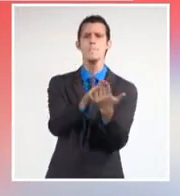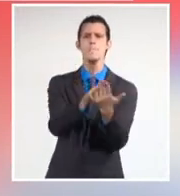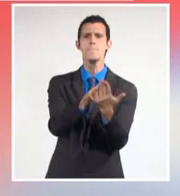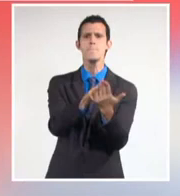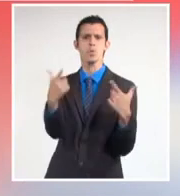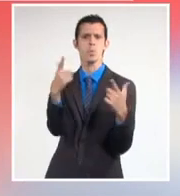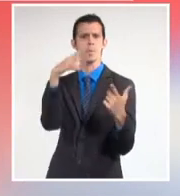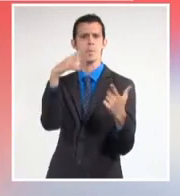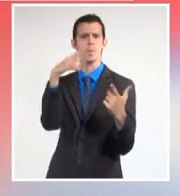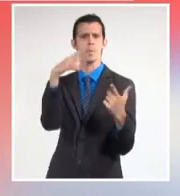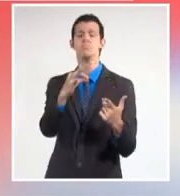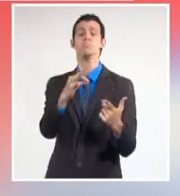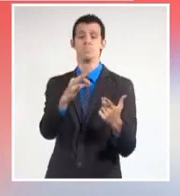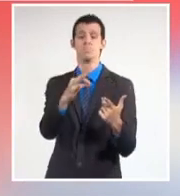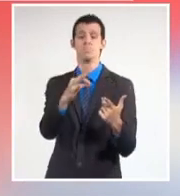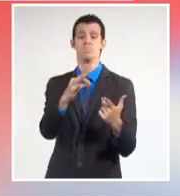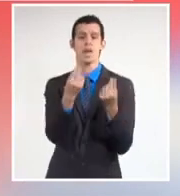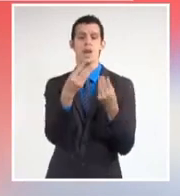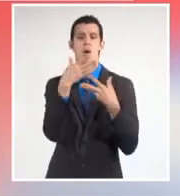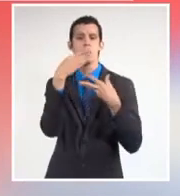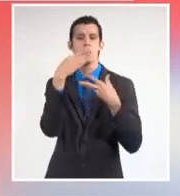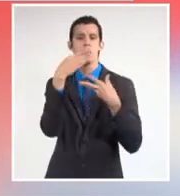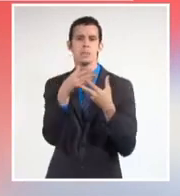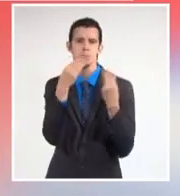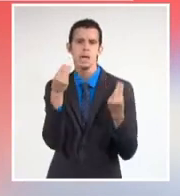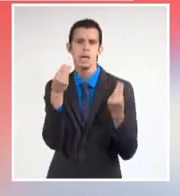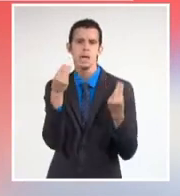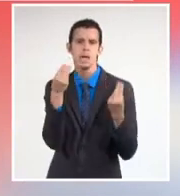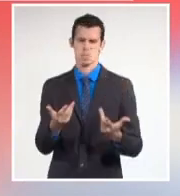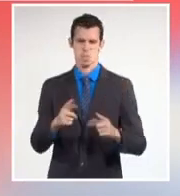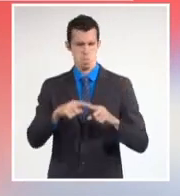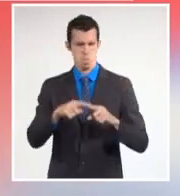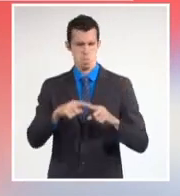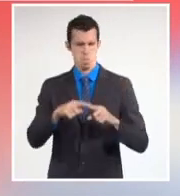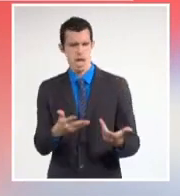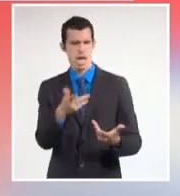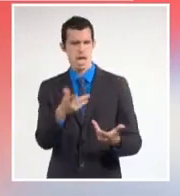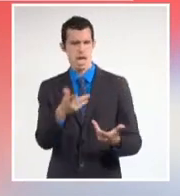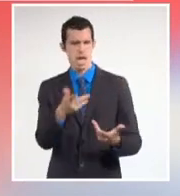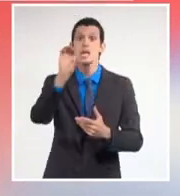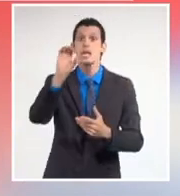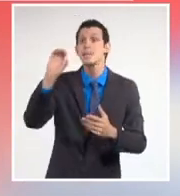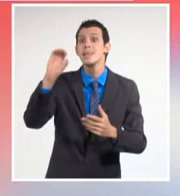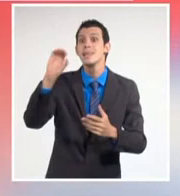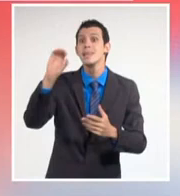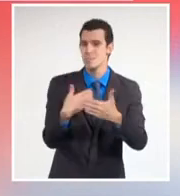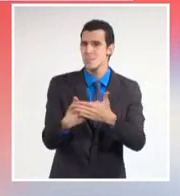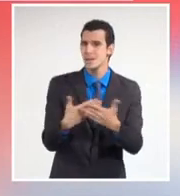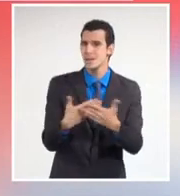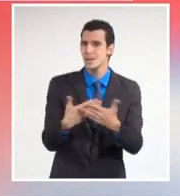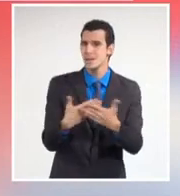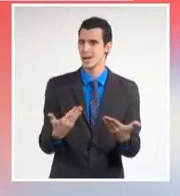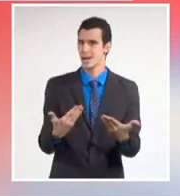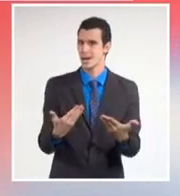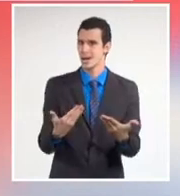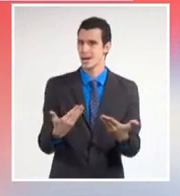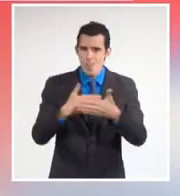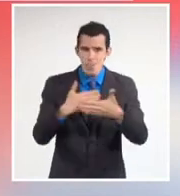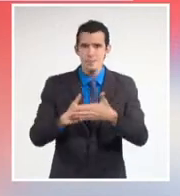atender con mucha prioridad desde la arista ideológica, porque estamos a su vez trasladando